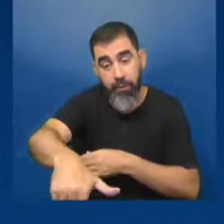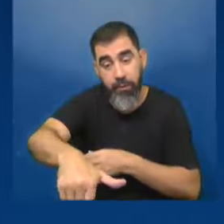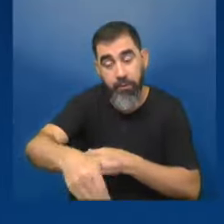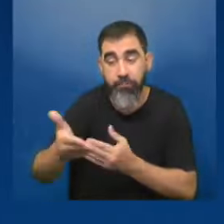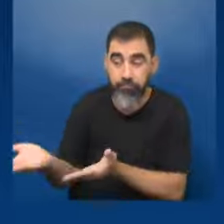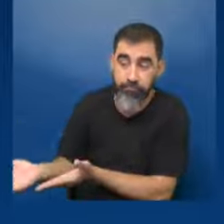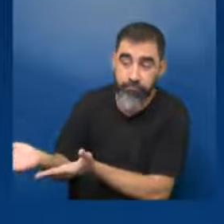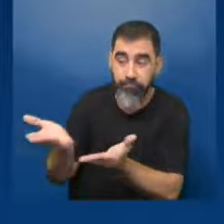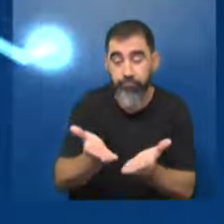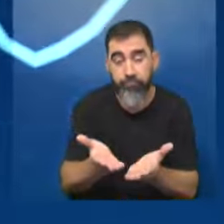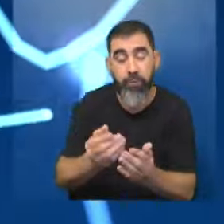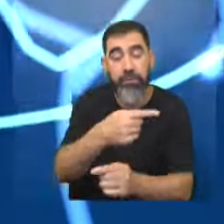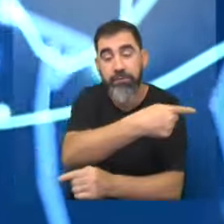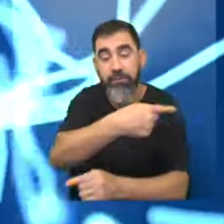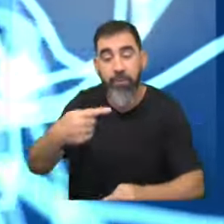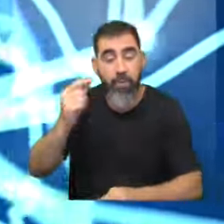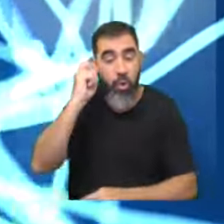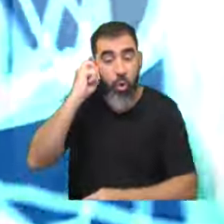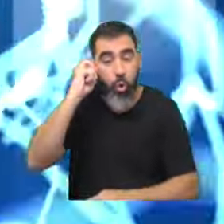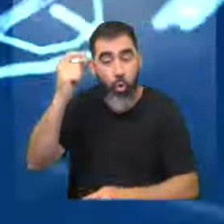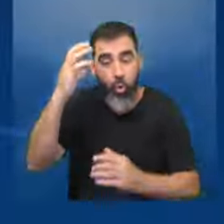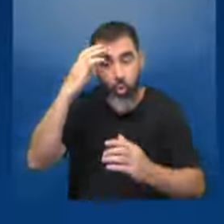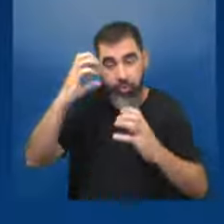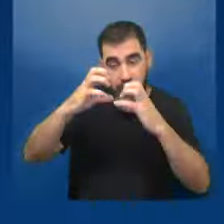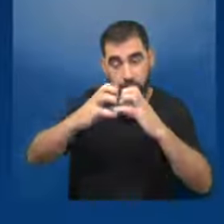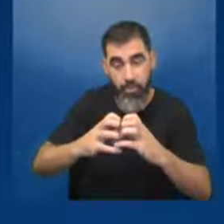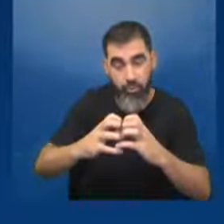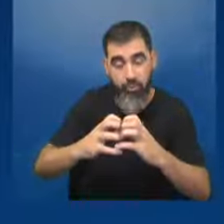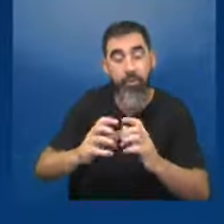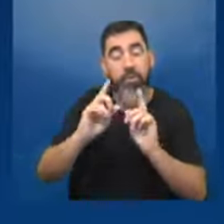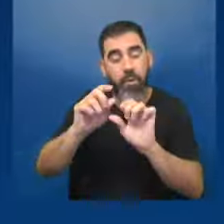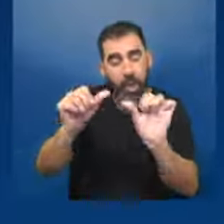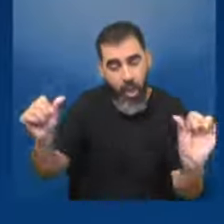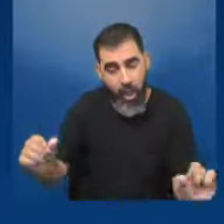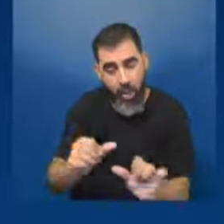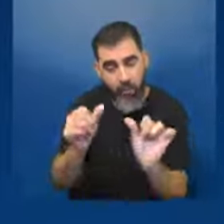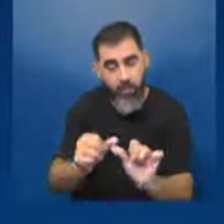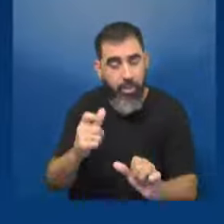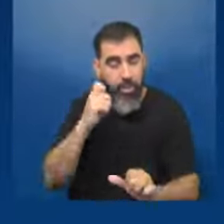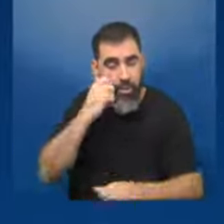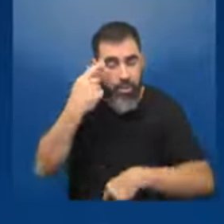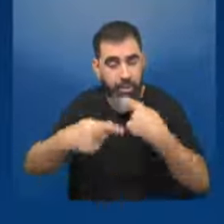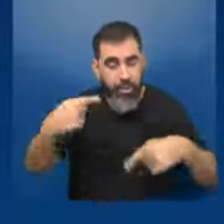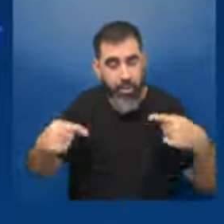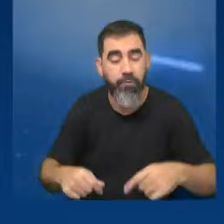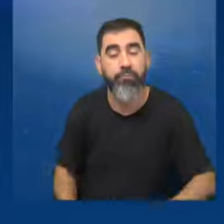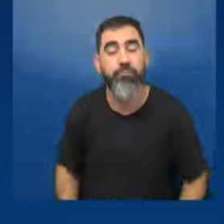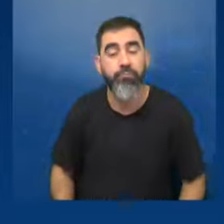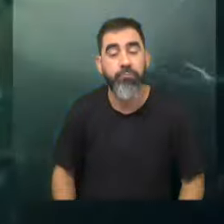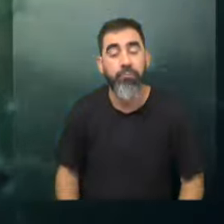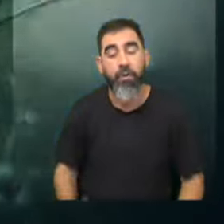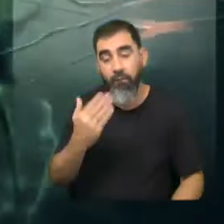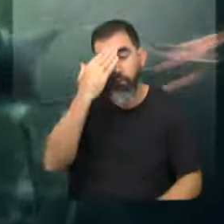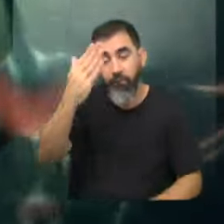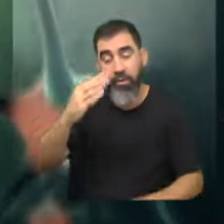la población a sumarse a la Semana del Conocimiento del Cerebro. La cita incluye actividades para todas las edades que se van a desarrollar en la